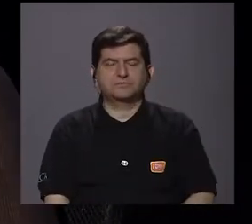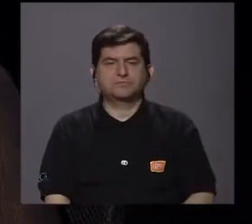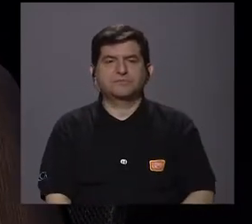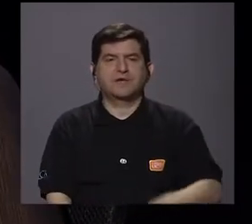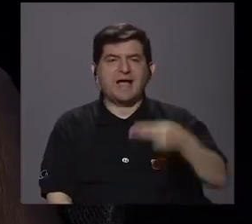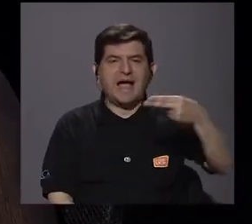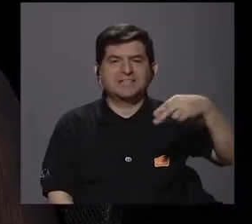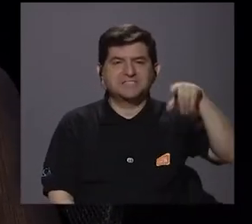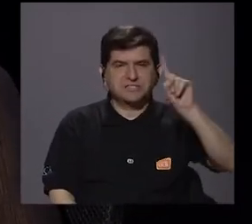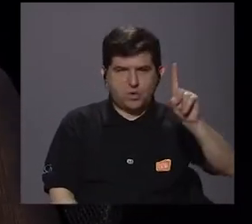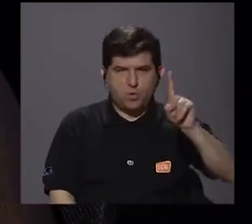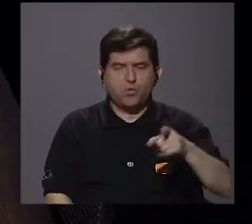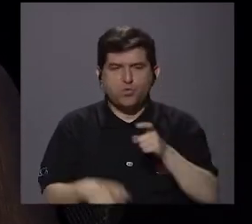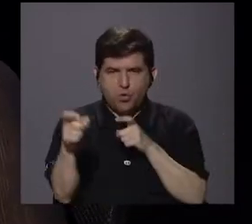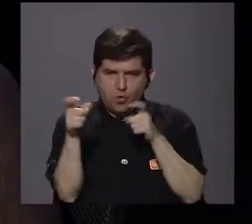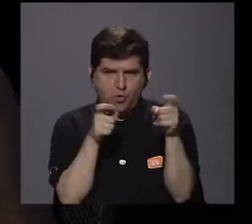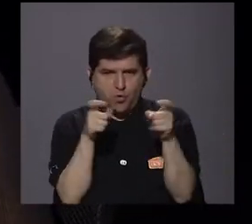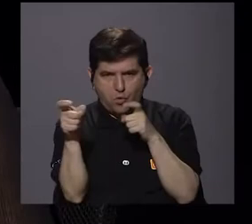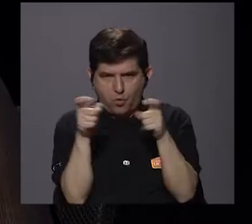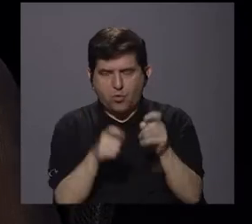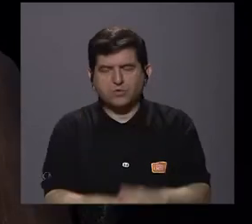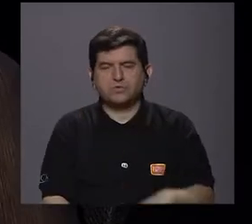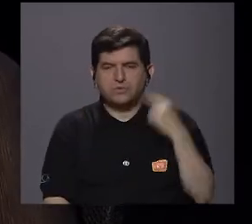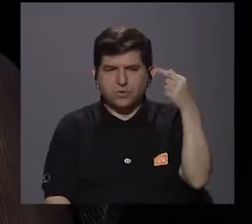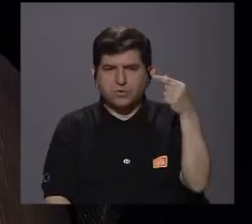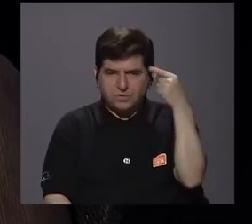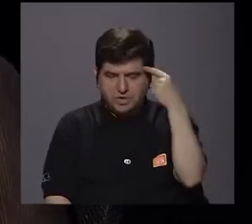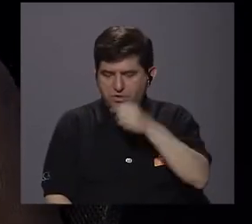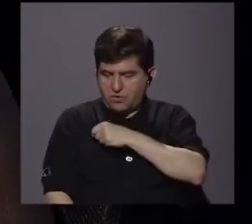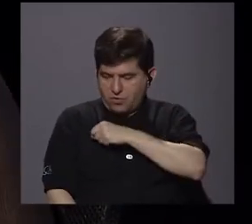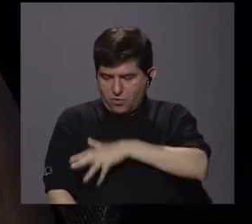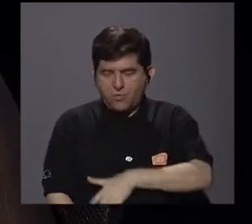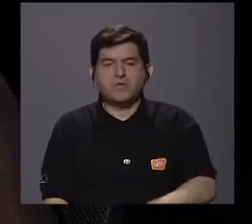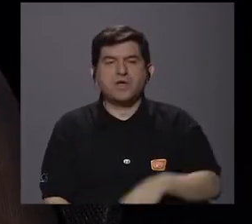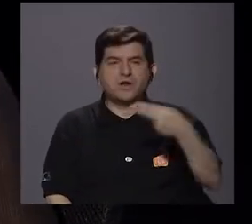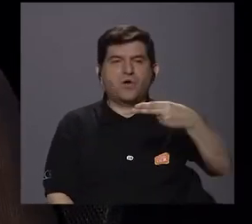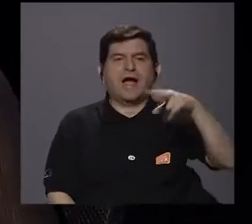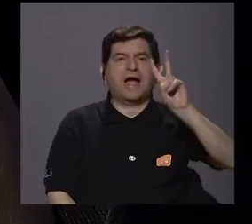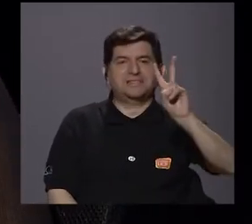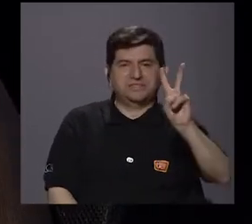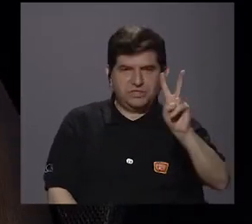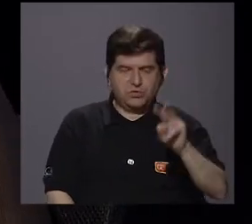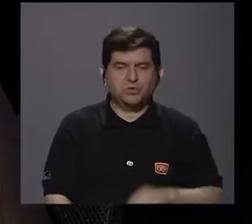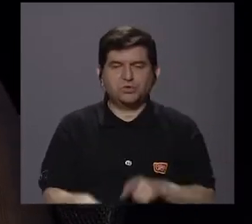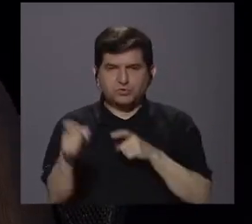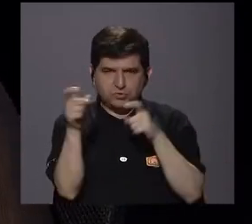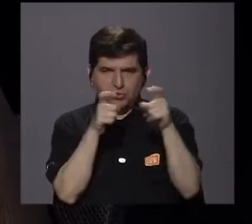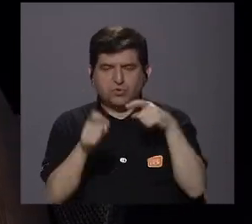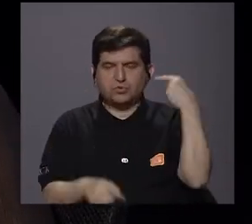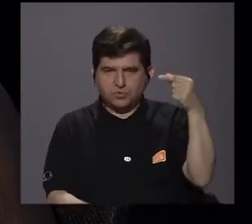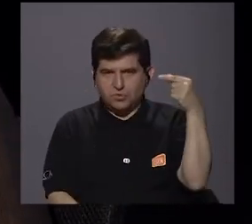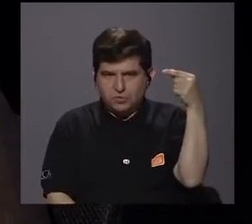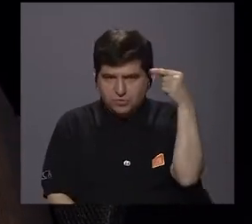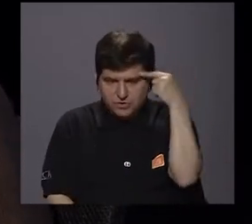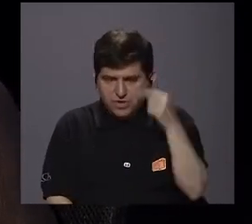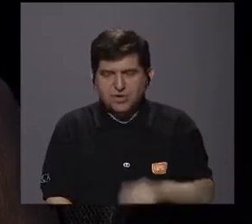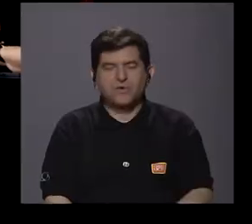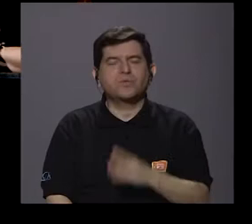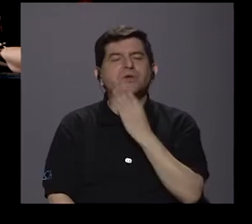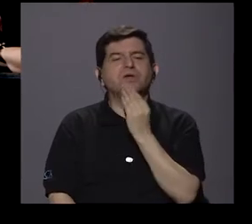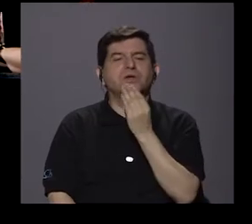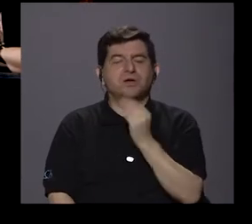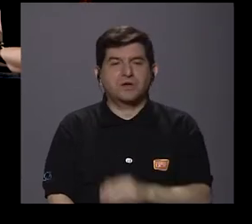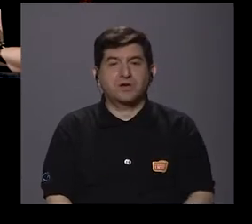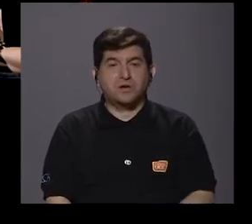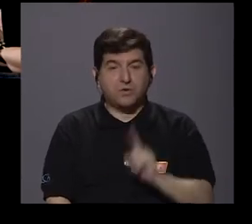H1, bajo el control del gobierno palestino. H2, bajo el control del gobierno sionista.